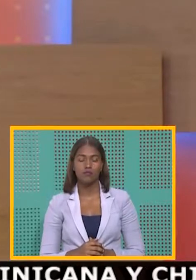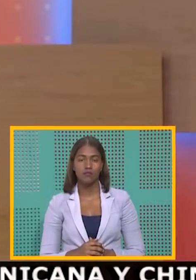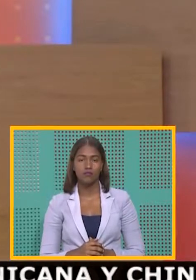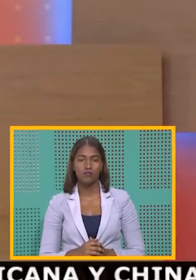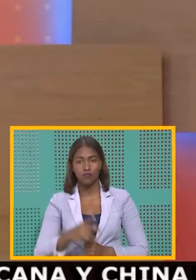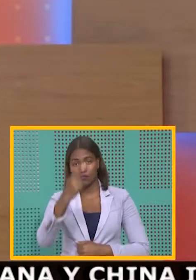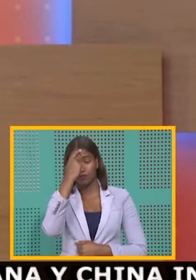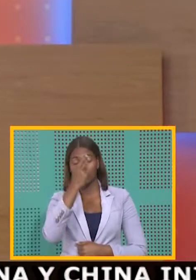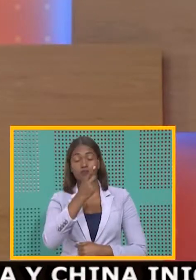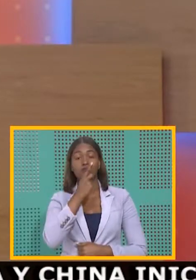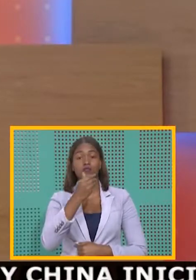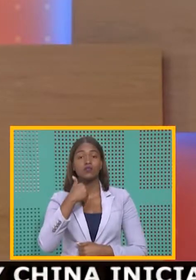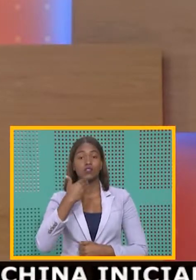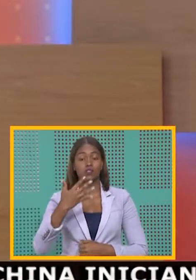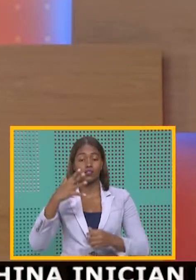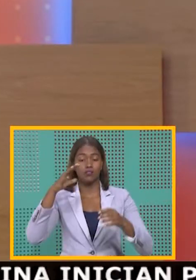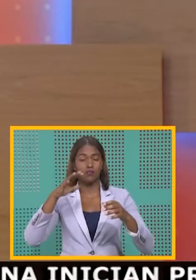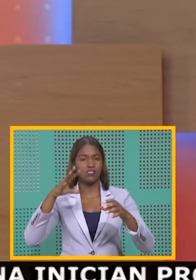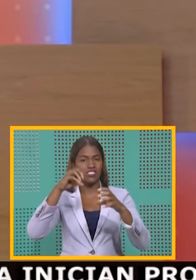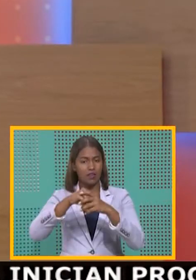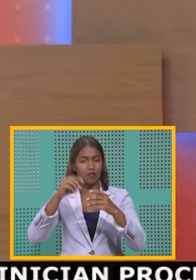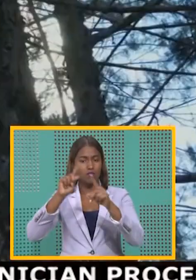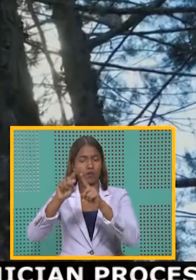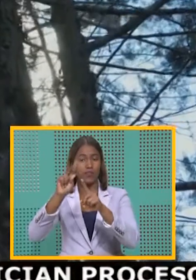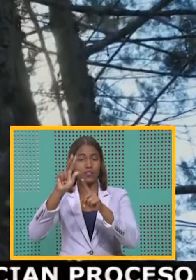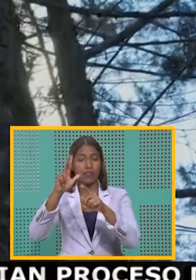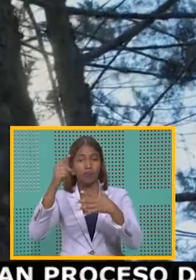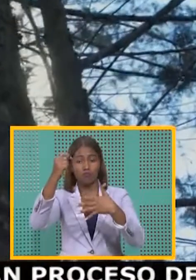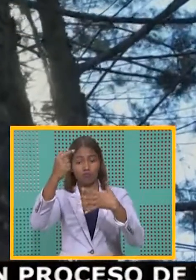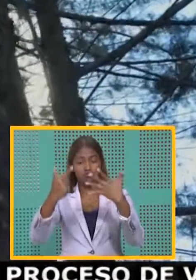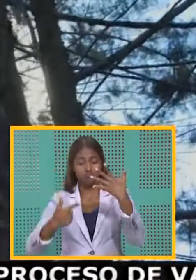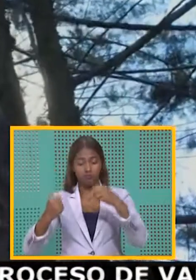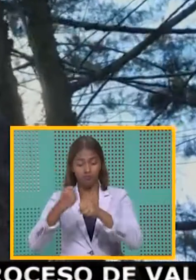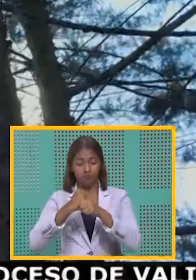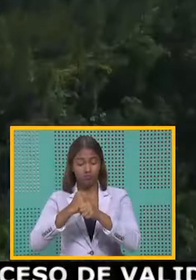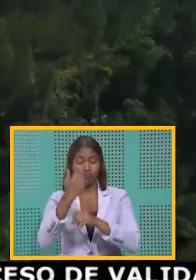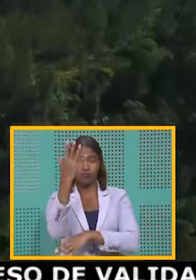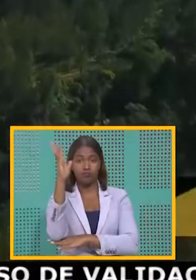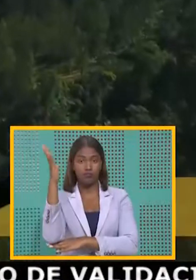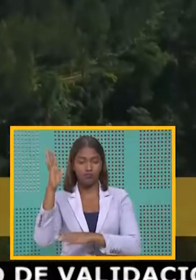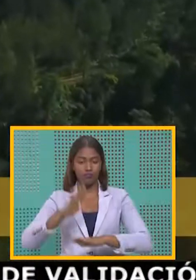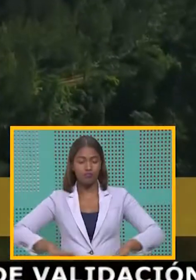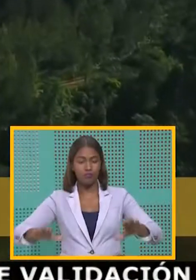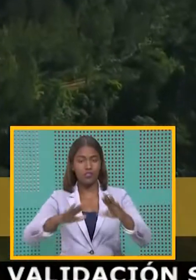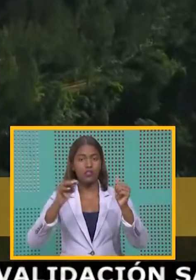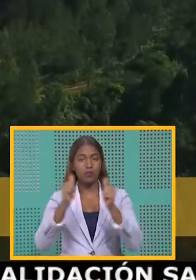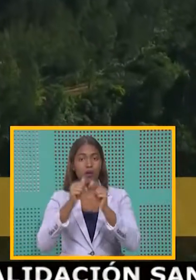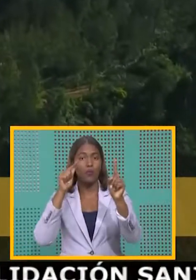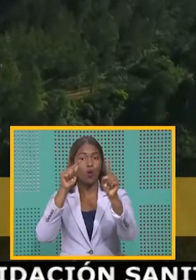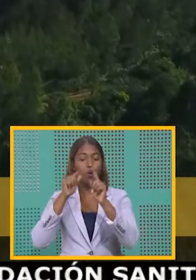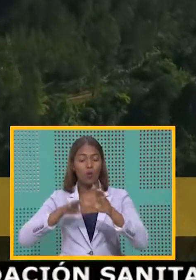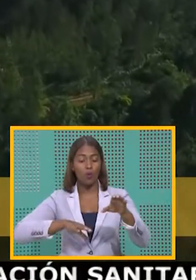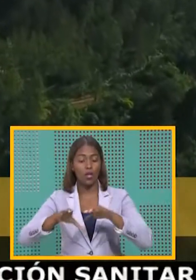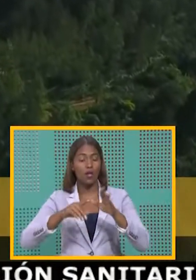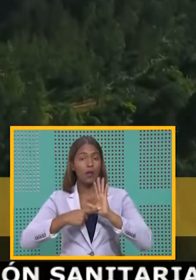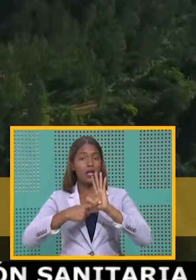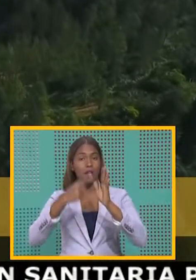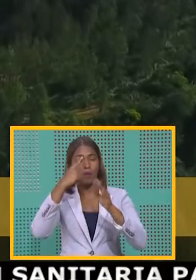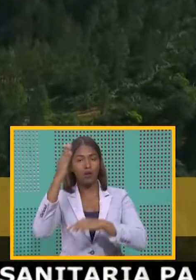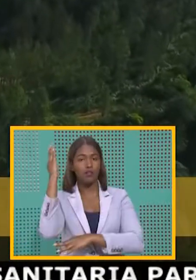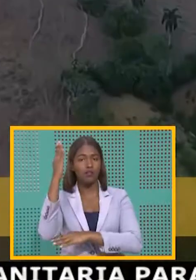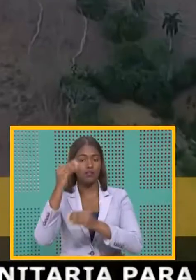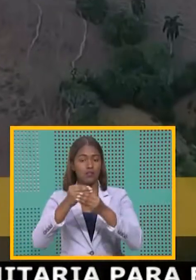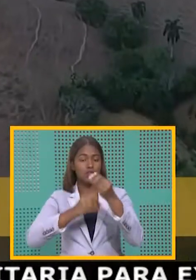La República Dominicana escaló 23 posiciones en sostenibilidad y medio ambiente en el índice de competitividad presentado por el Foro